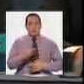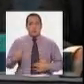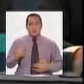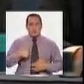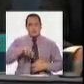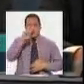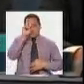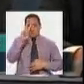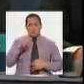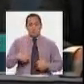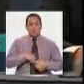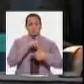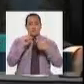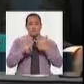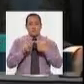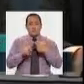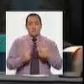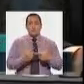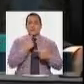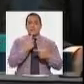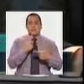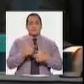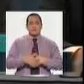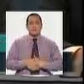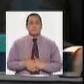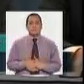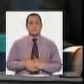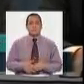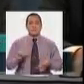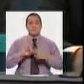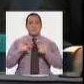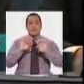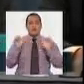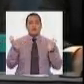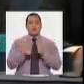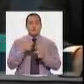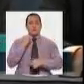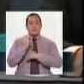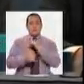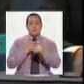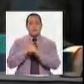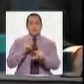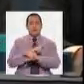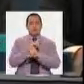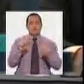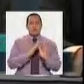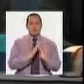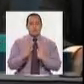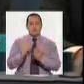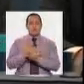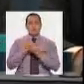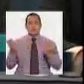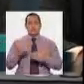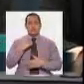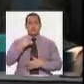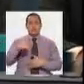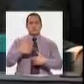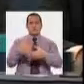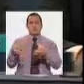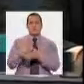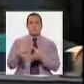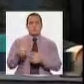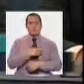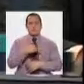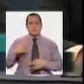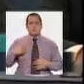peruano. Lo segundo es que la Corte Interamericana no procesa casos contra el Poder Ejecutivo ni